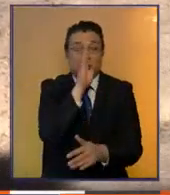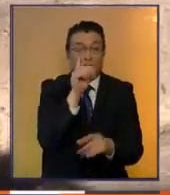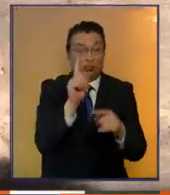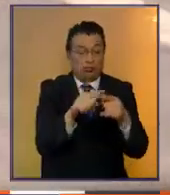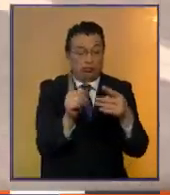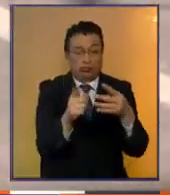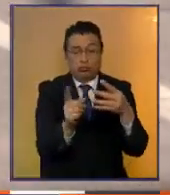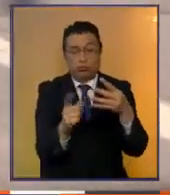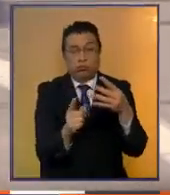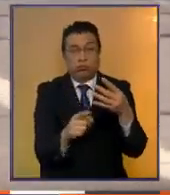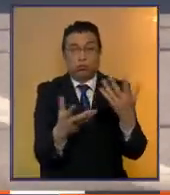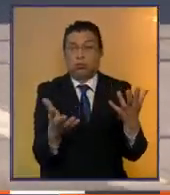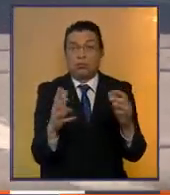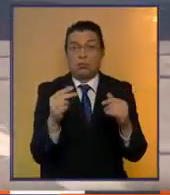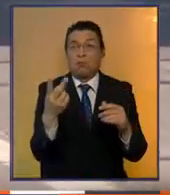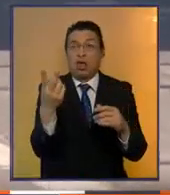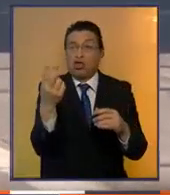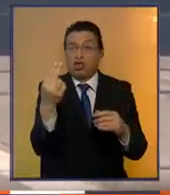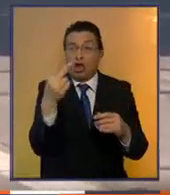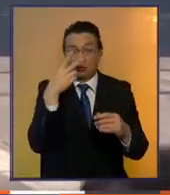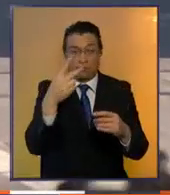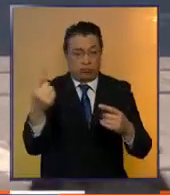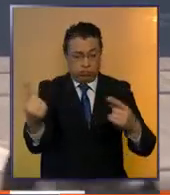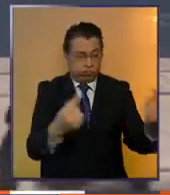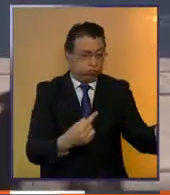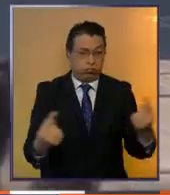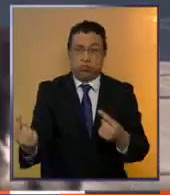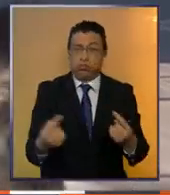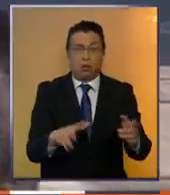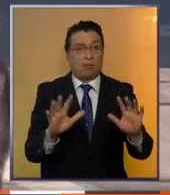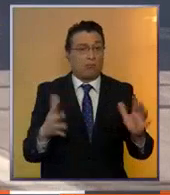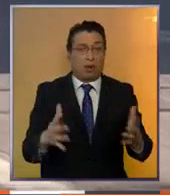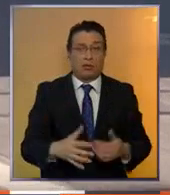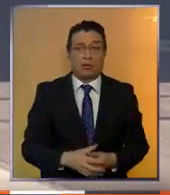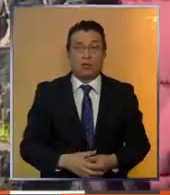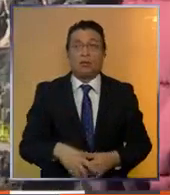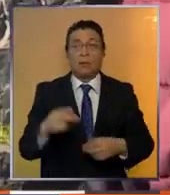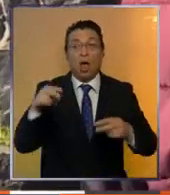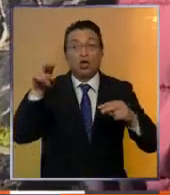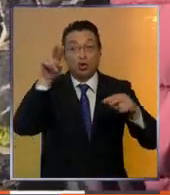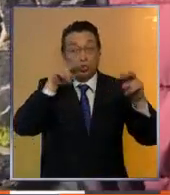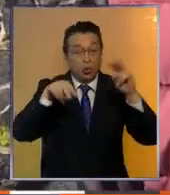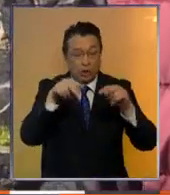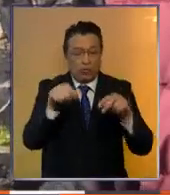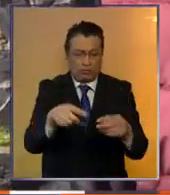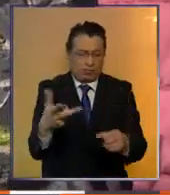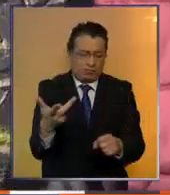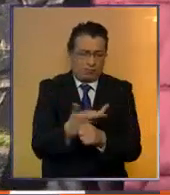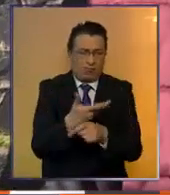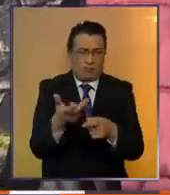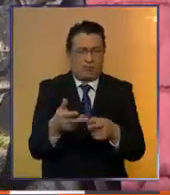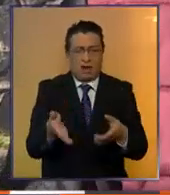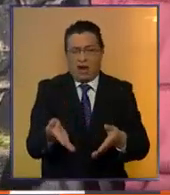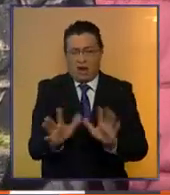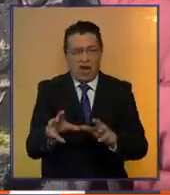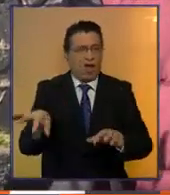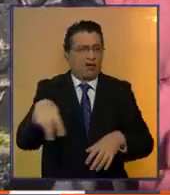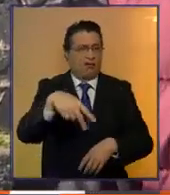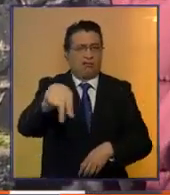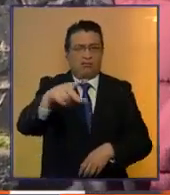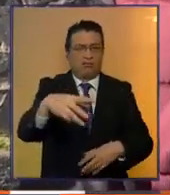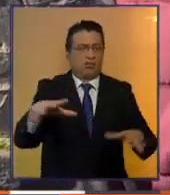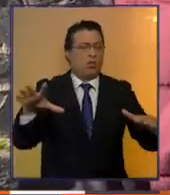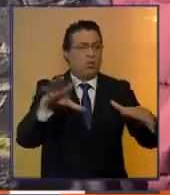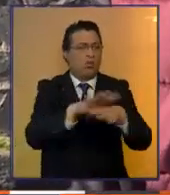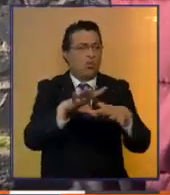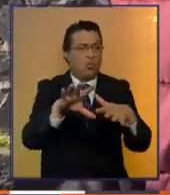por lo menos una docena se acercó a saludarnos para el turismo en marítimo porque andan en la calle se juntan